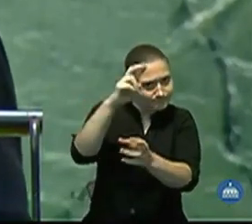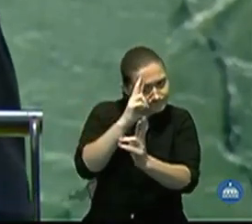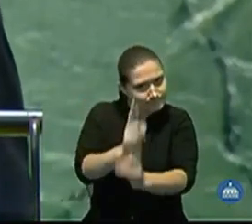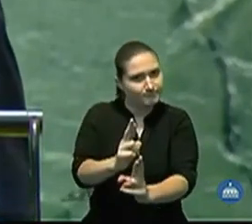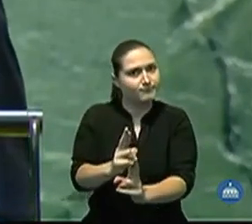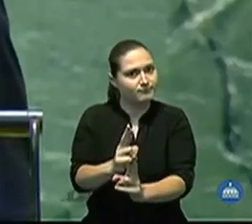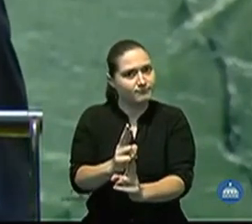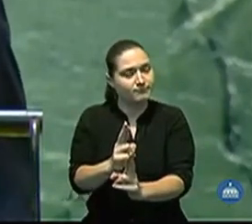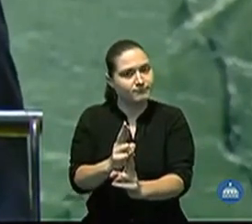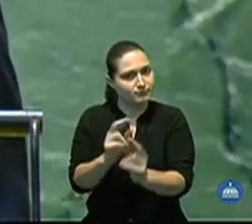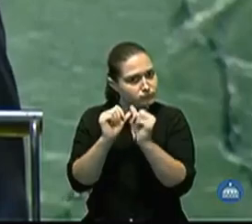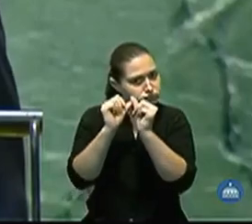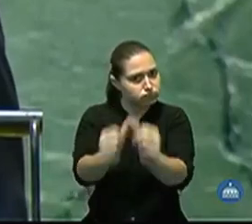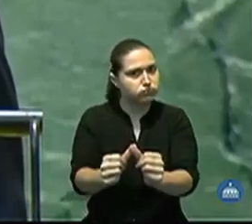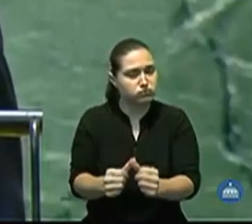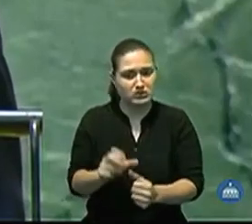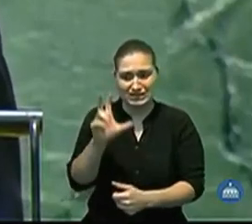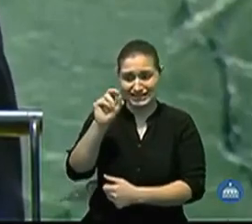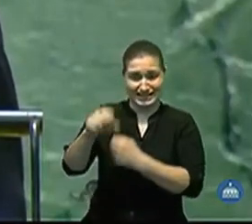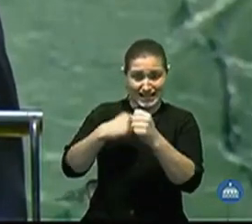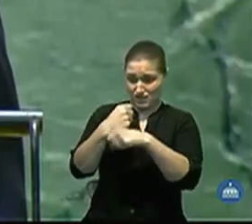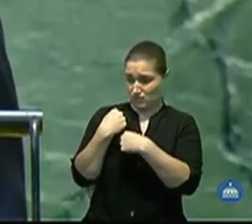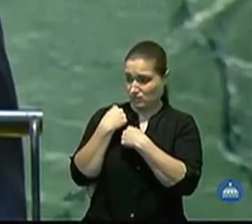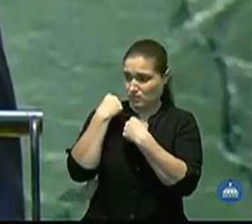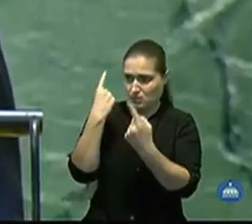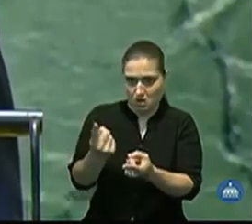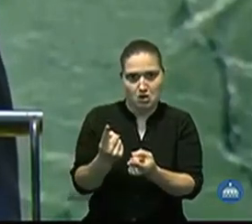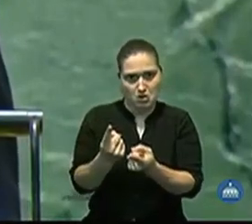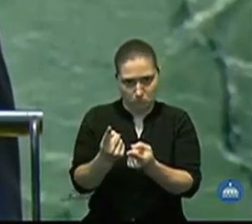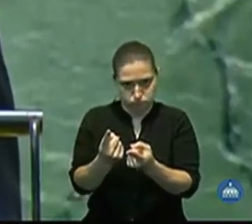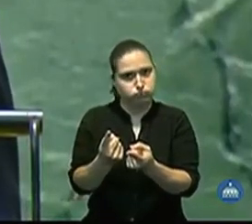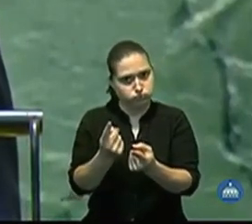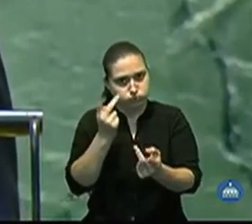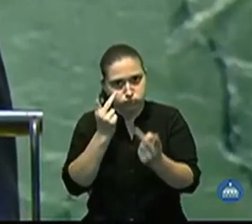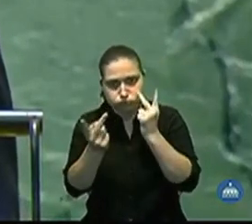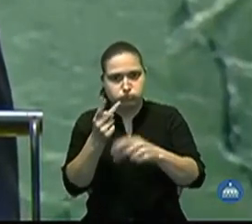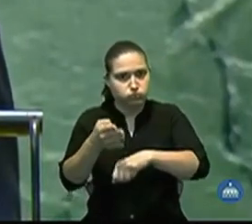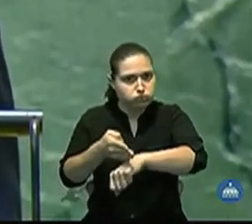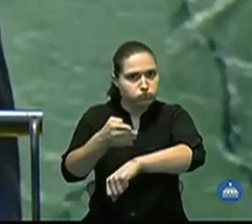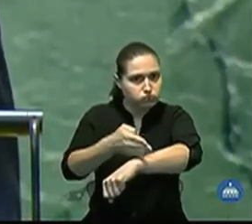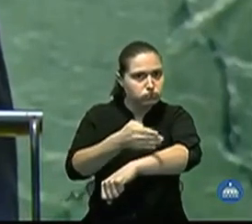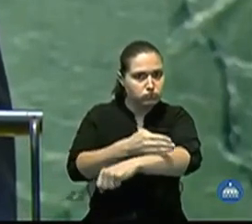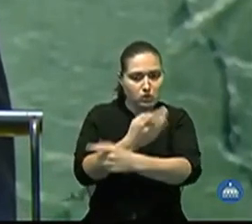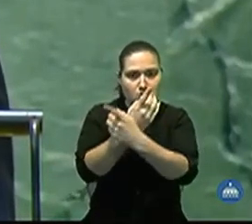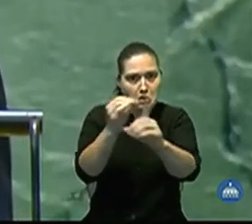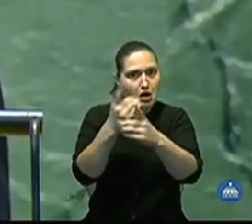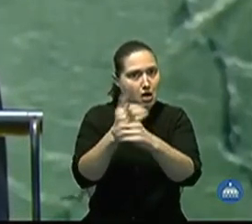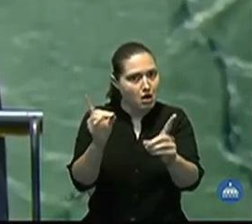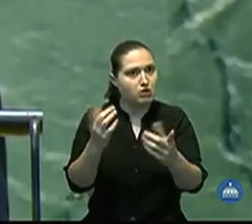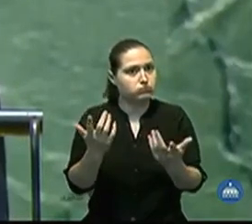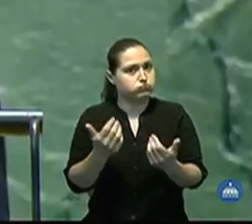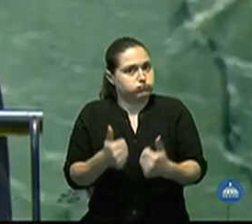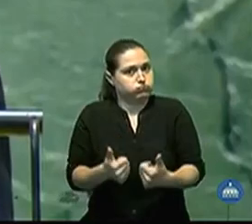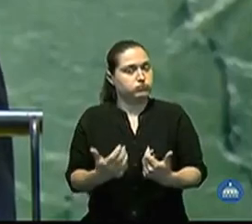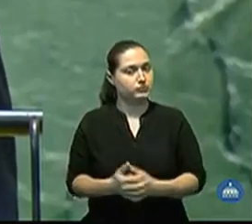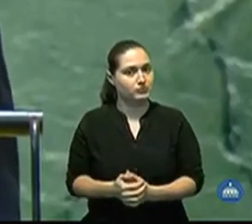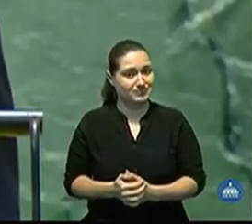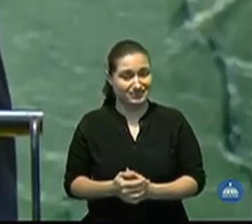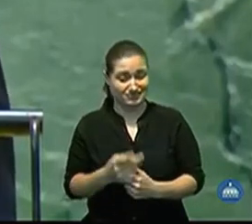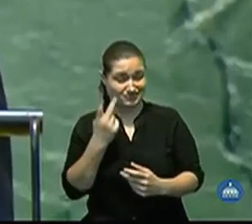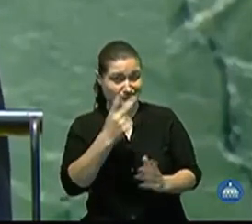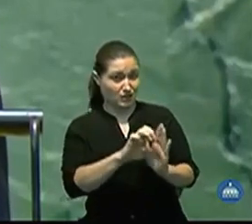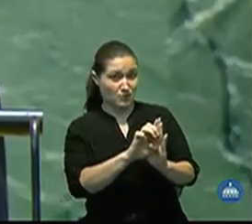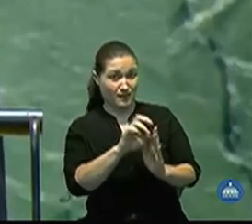últimos 30 años esta tendencia ha ganado fuerza, erosionando la democracia. Tenemos el ejemplo de Venezuela,